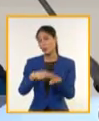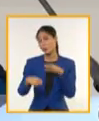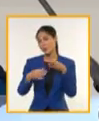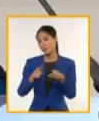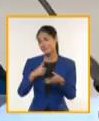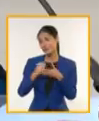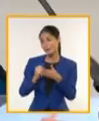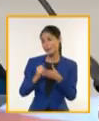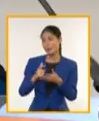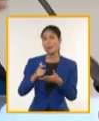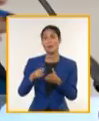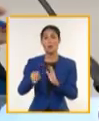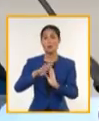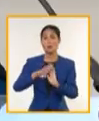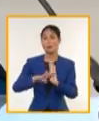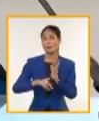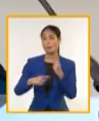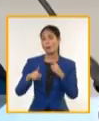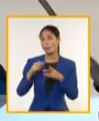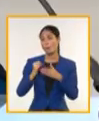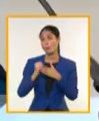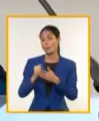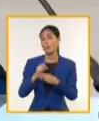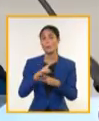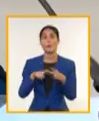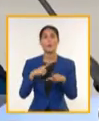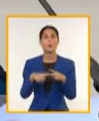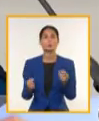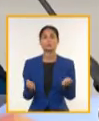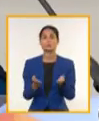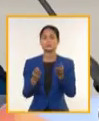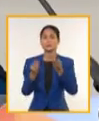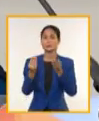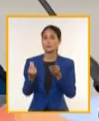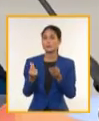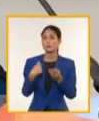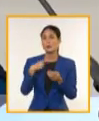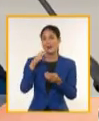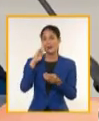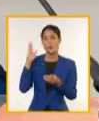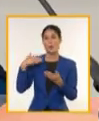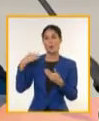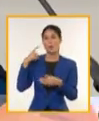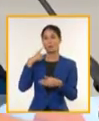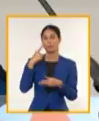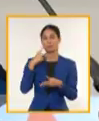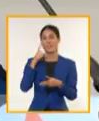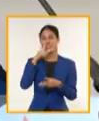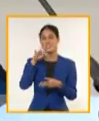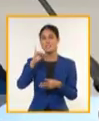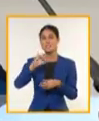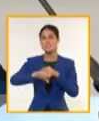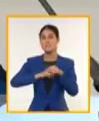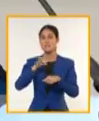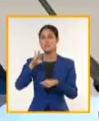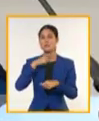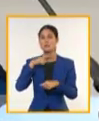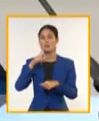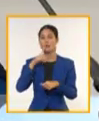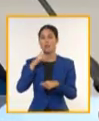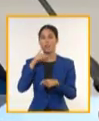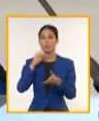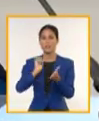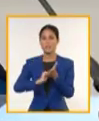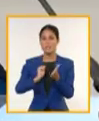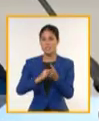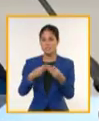de ayuda, hubo desarrollo del comercio, como estamos hablando en el tema del níquel, el acercamiento del pueblo chino a